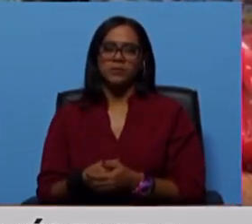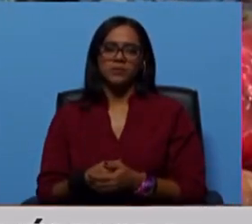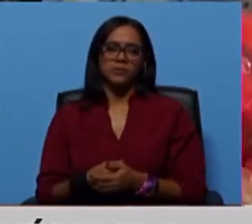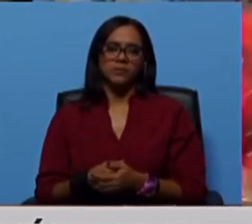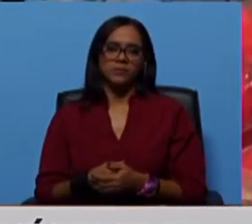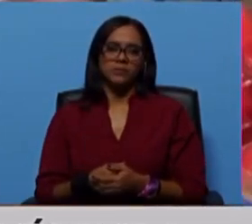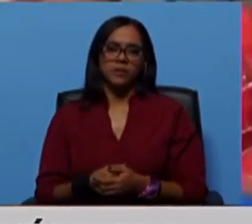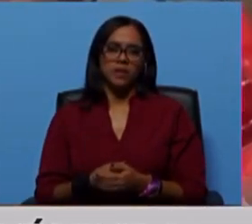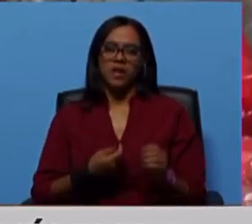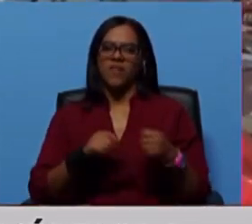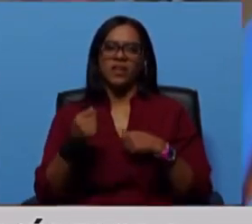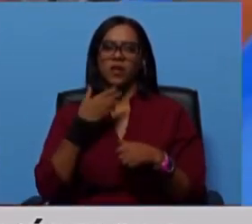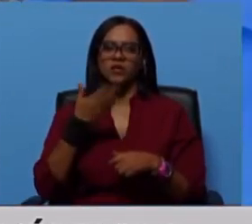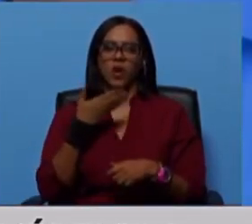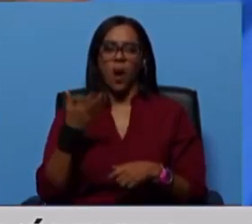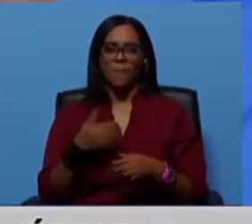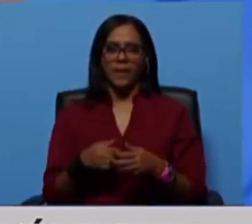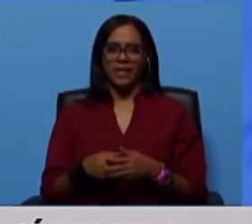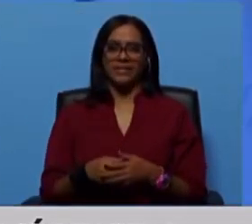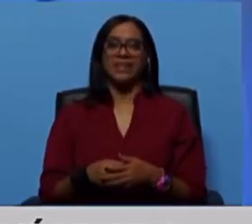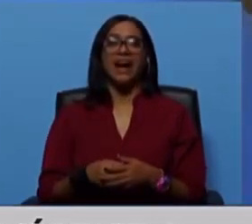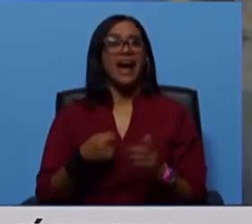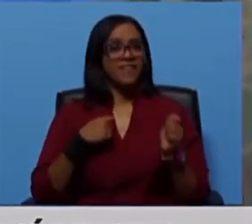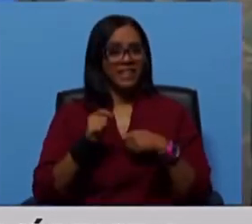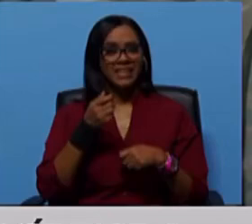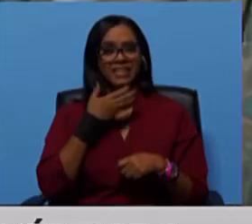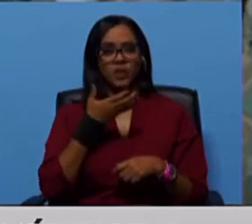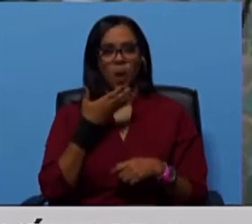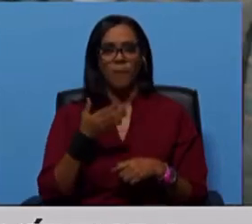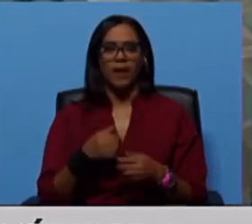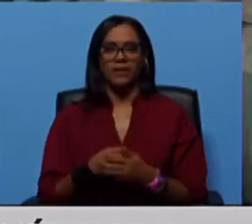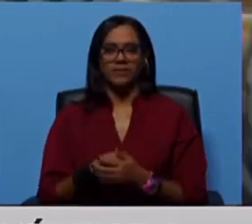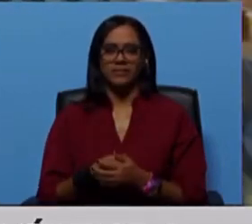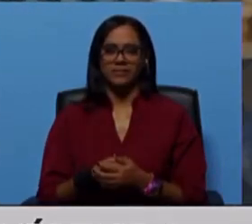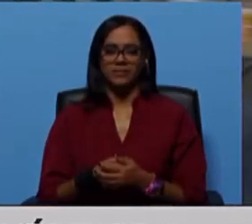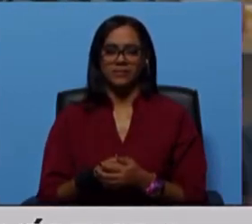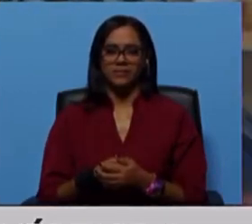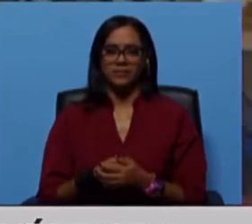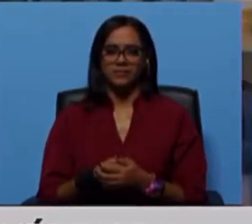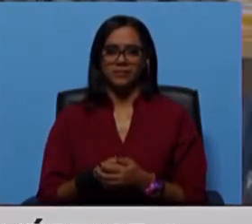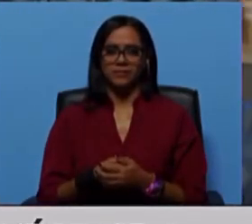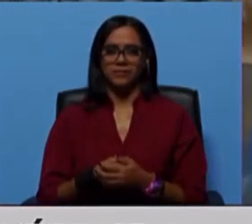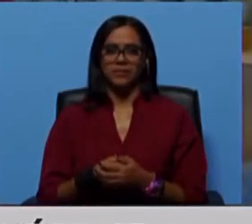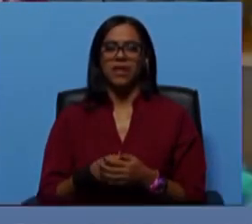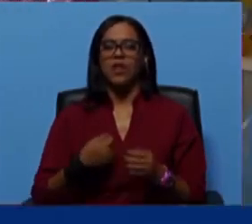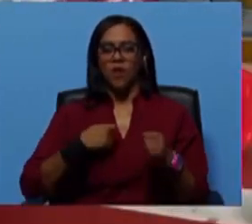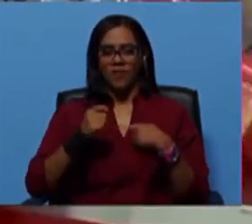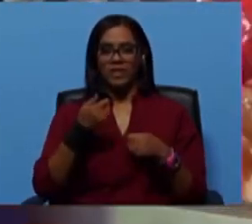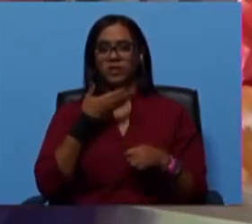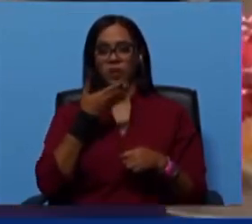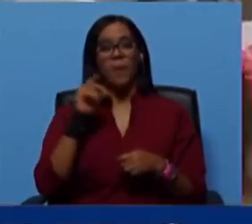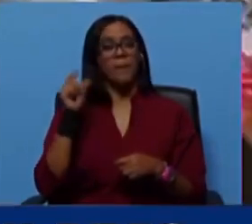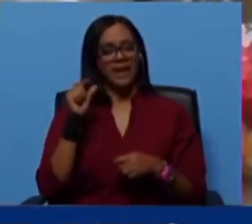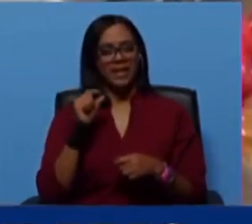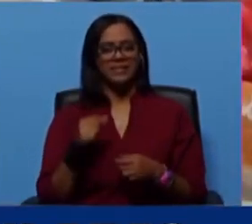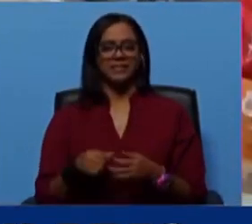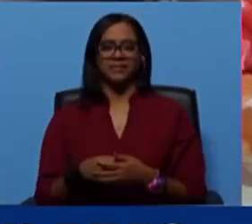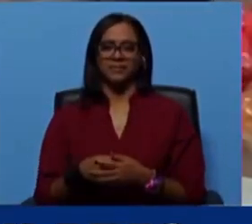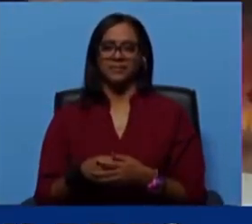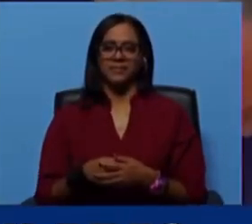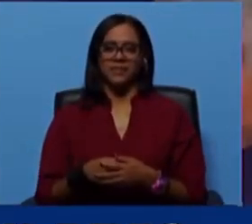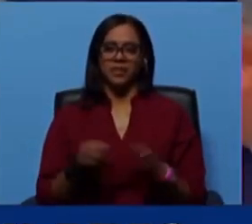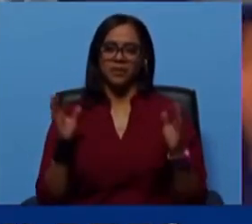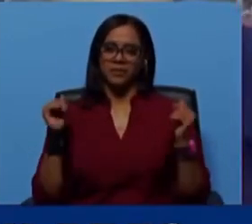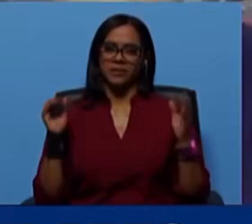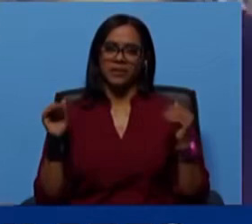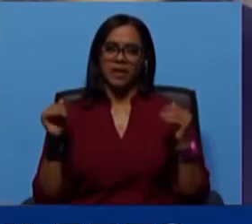y vendo sopa. Ah, ya me están echando el chisme que vende sopa. Bueno, muchachos, vayan. Pero lo vendo a precio solidario también. Ah, bueno, está bien. Bueno, yo los dejo entonces para que